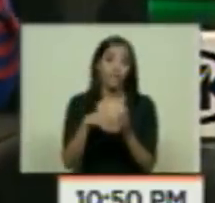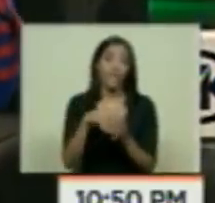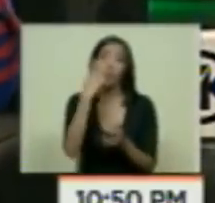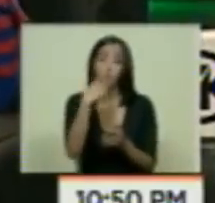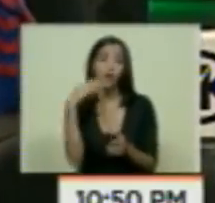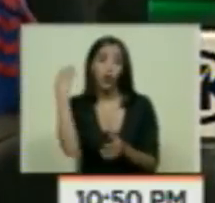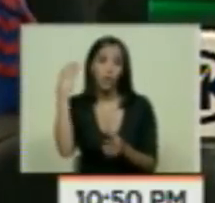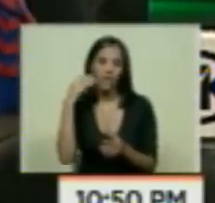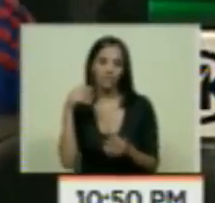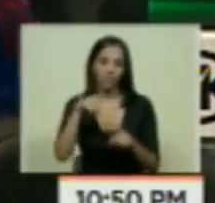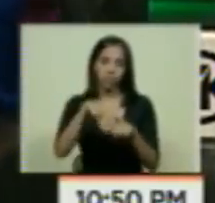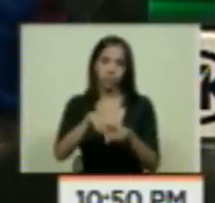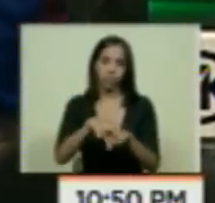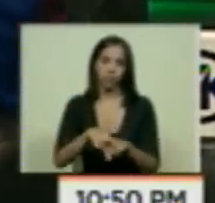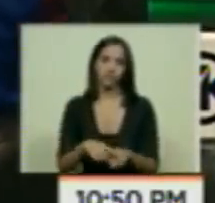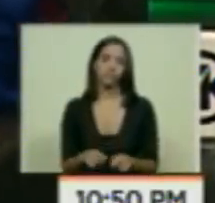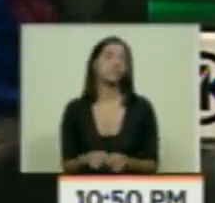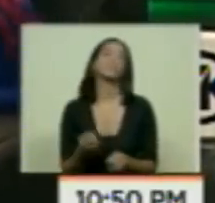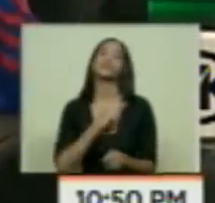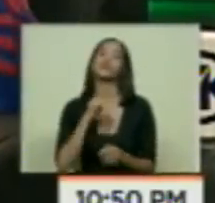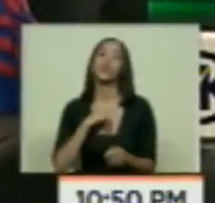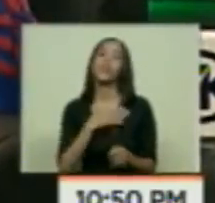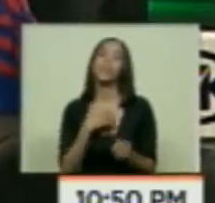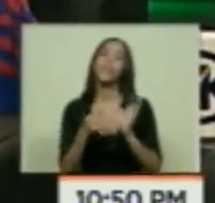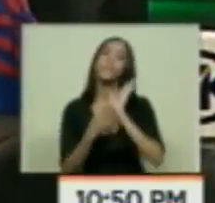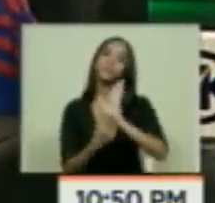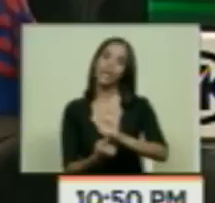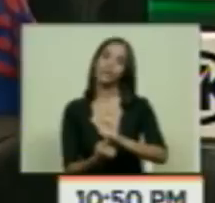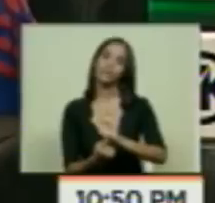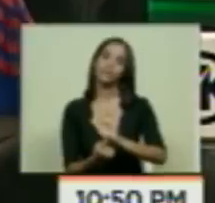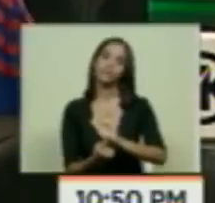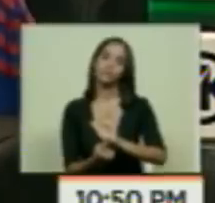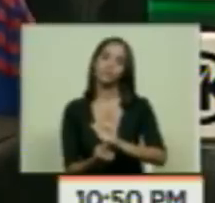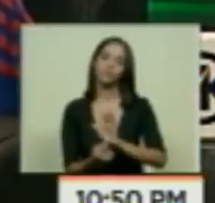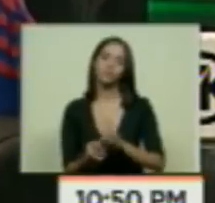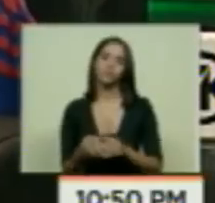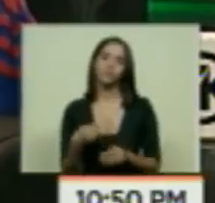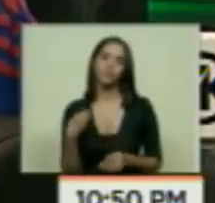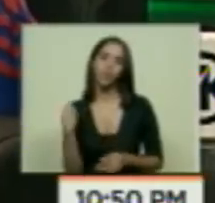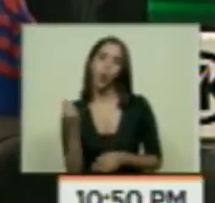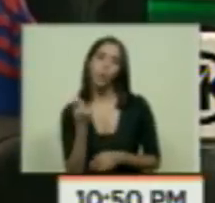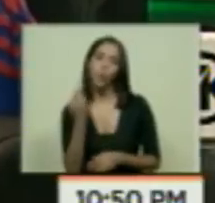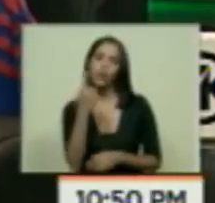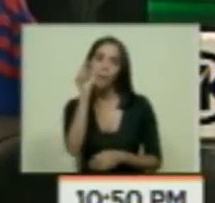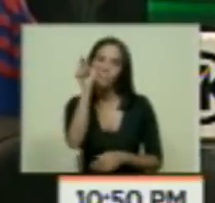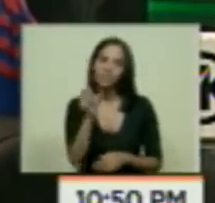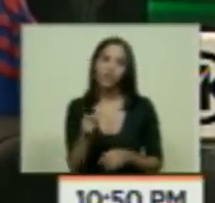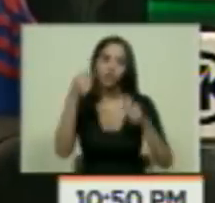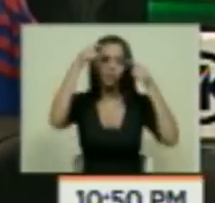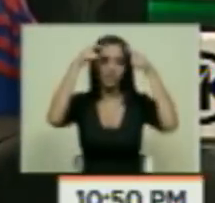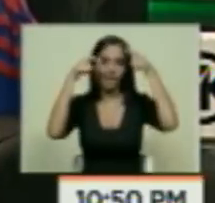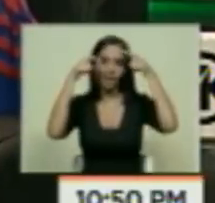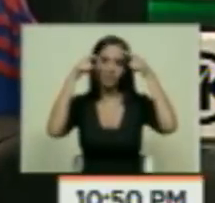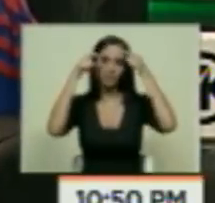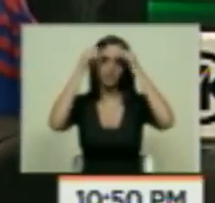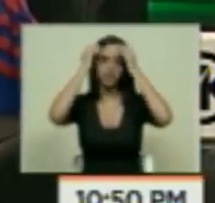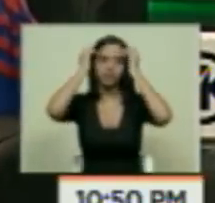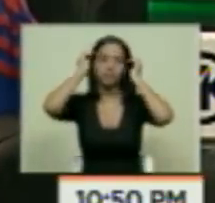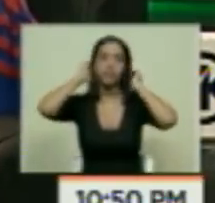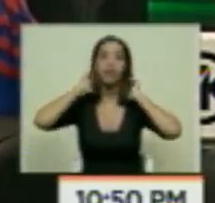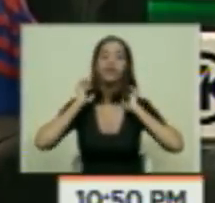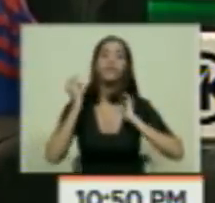están tratándolo así. Pero nosotros queremos mostrarle cómo una persona como Hugo Chávez,